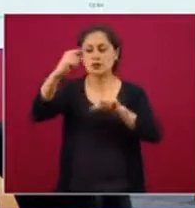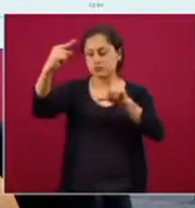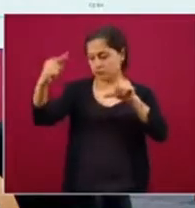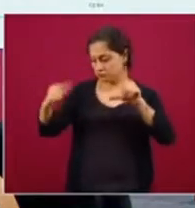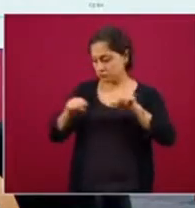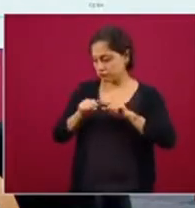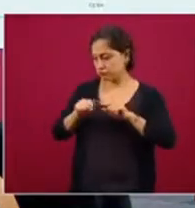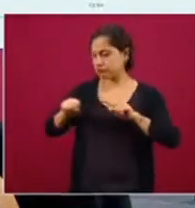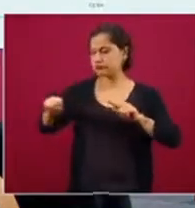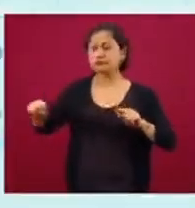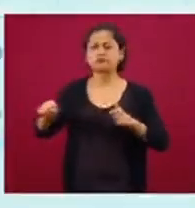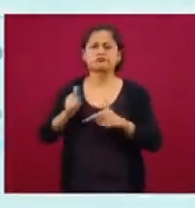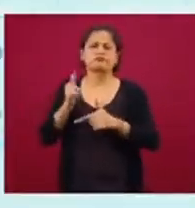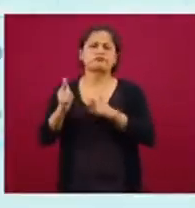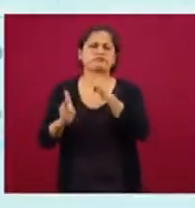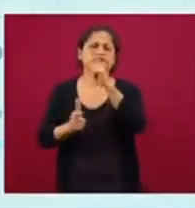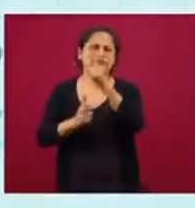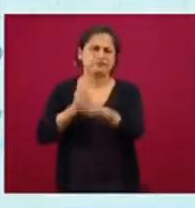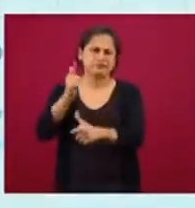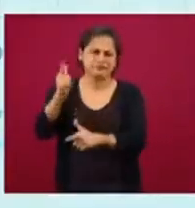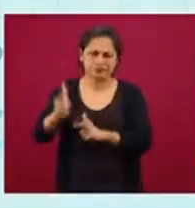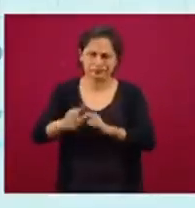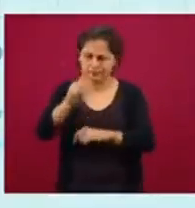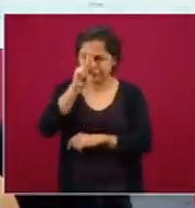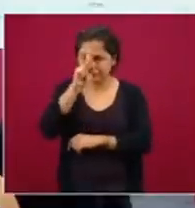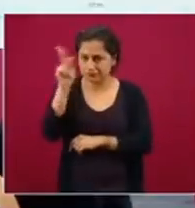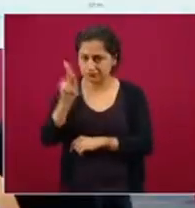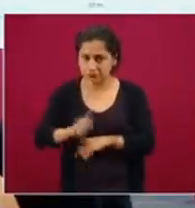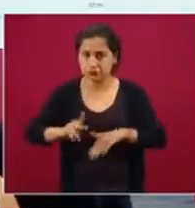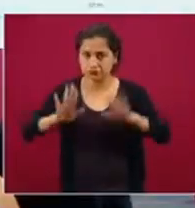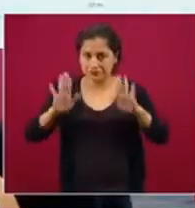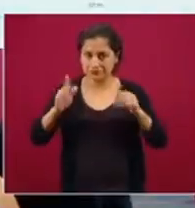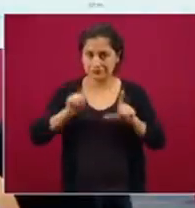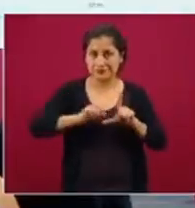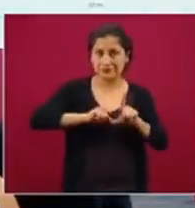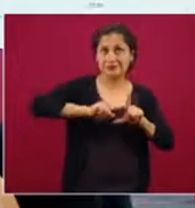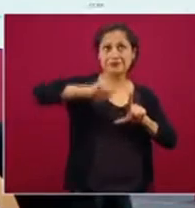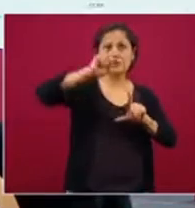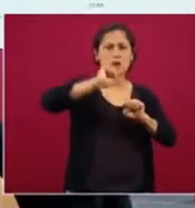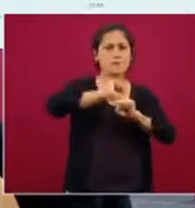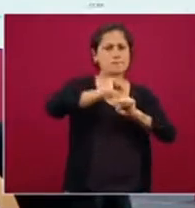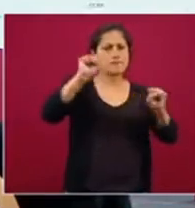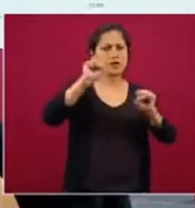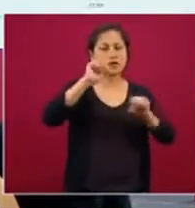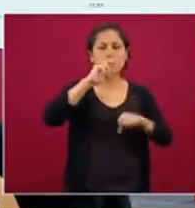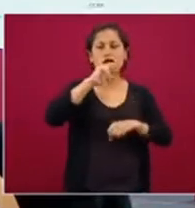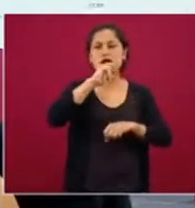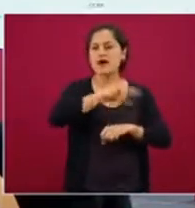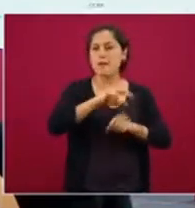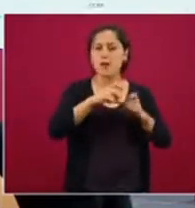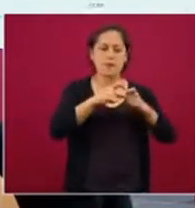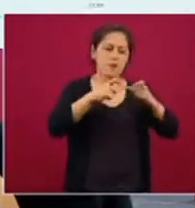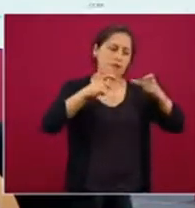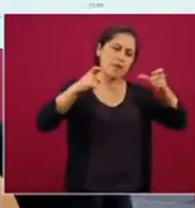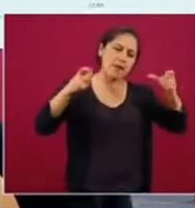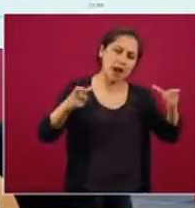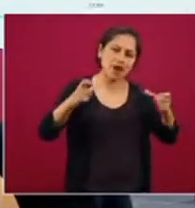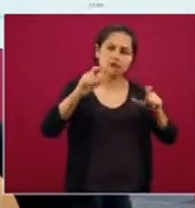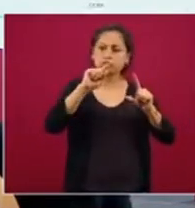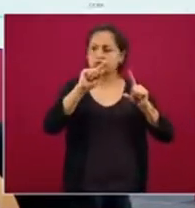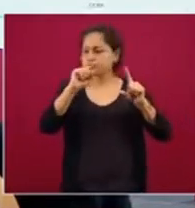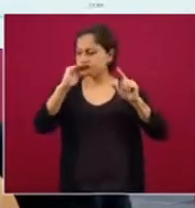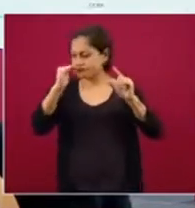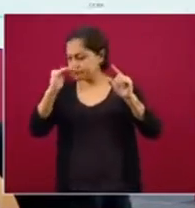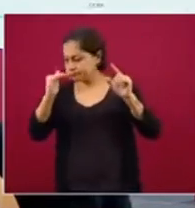acá, donde se duplican cada 20 días. Entonces la epidemia se muestra cada vez más lenta en la